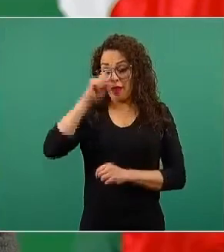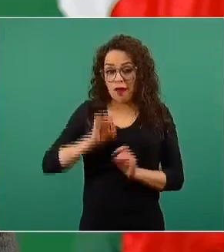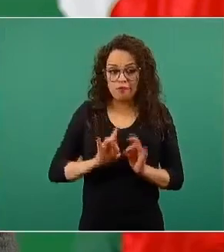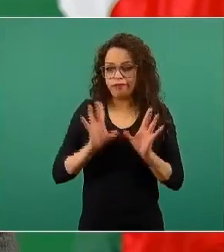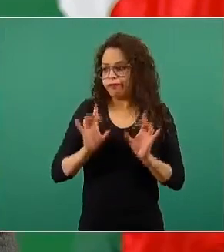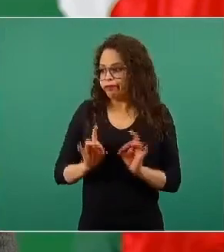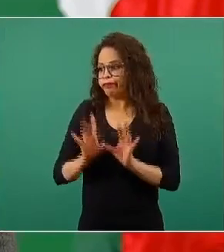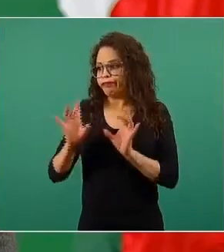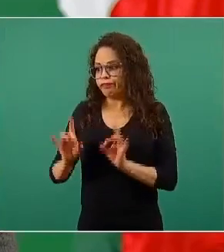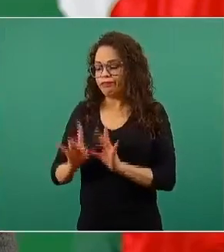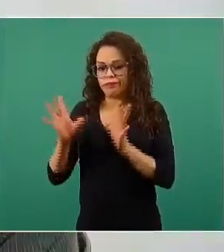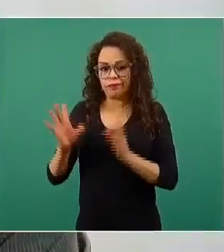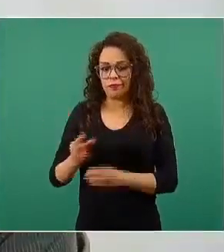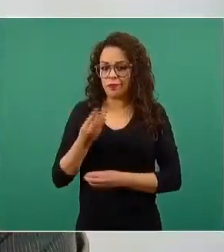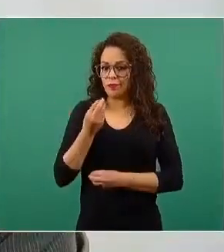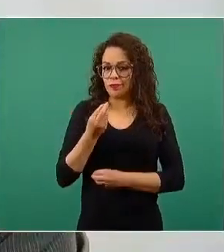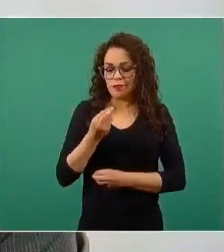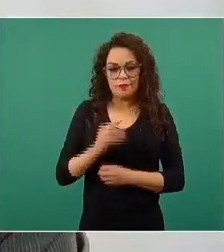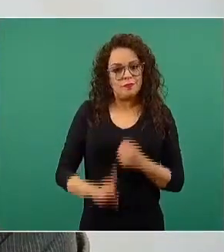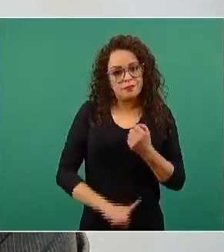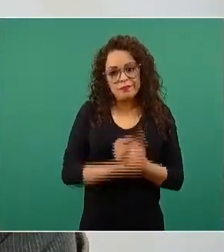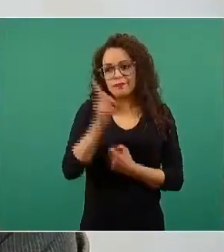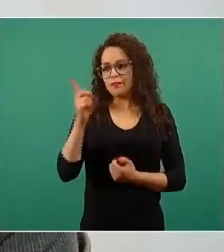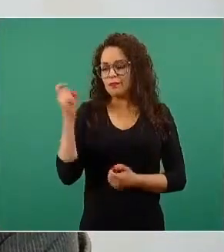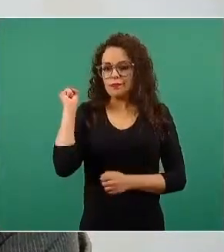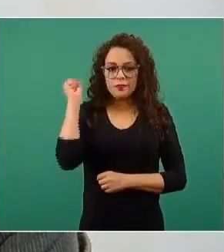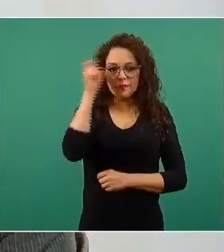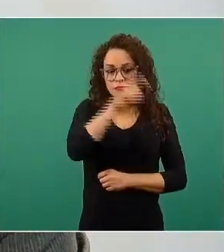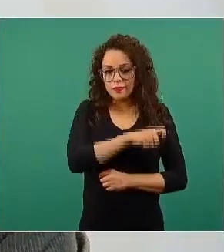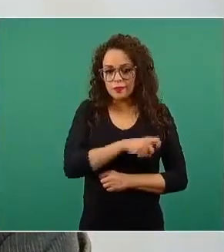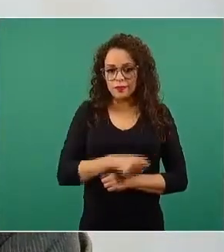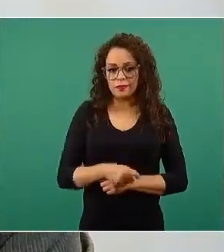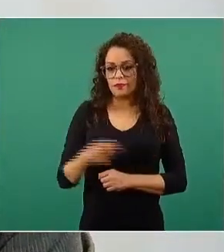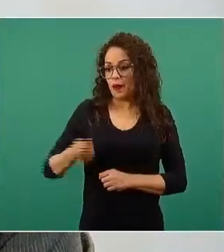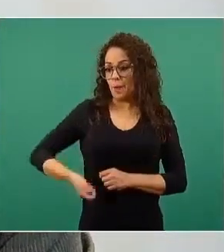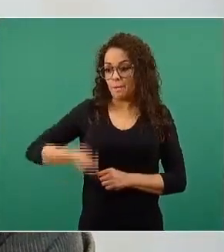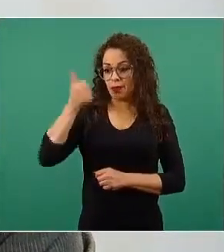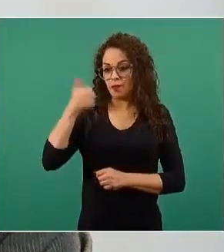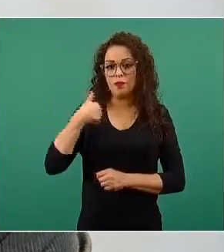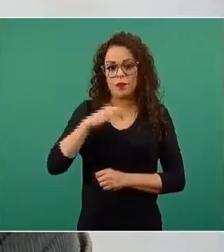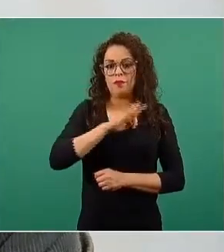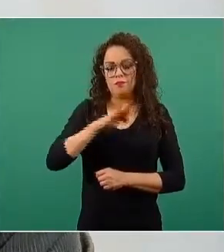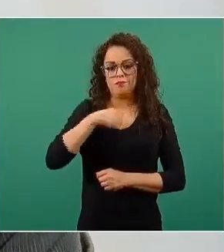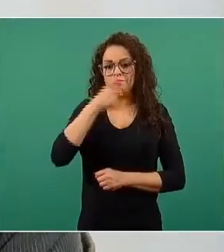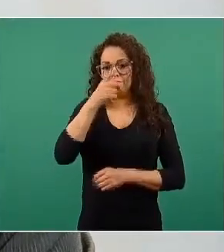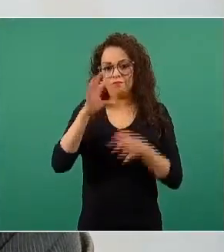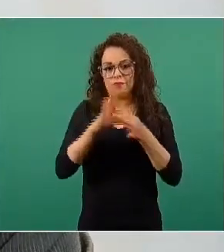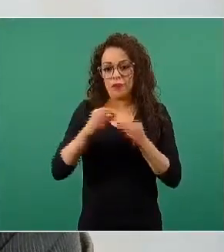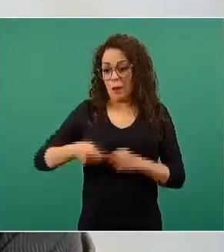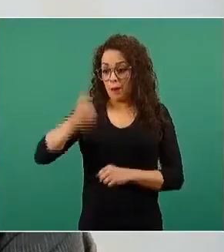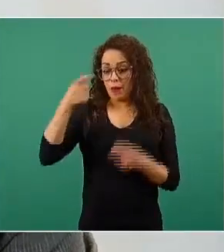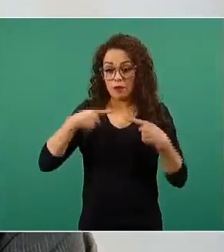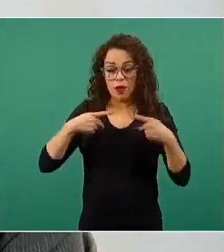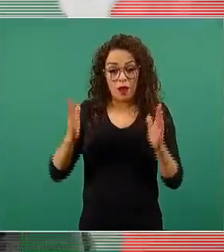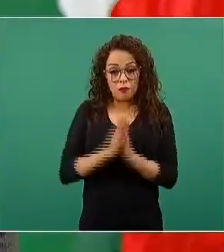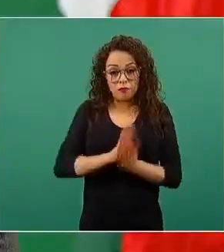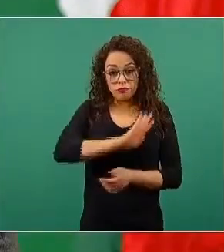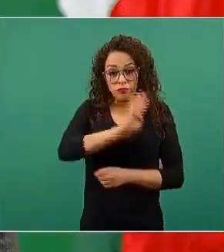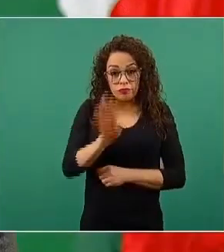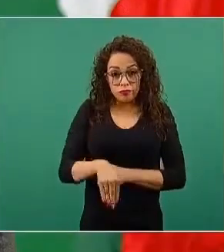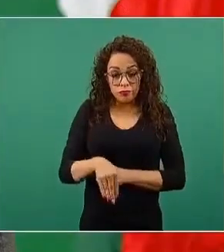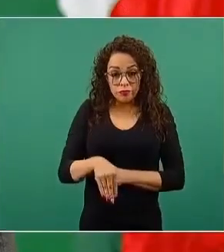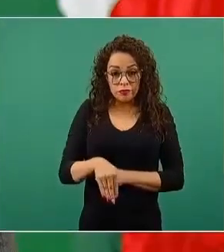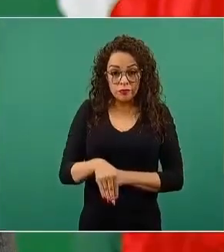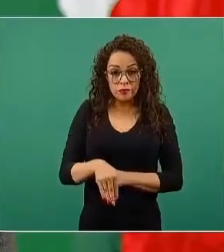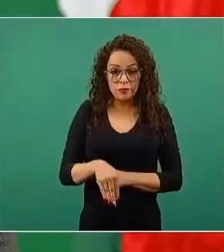muchas crisis, enfrentamos muchas crisis. Yo les podría contar desde el primer caso, la primera defunción que tuvimos, el primer brote